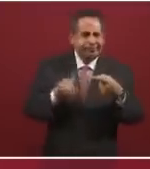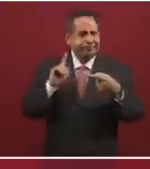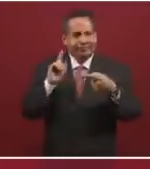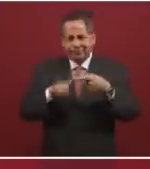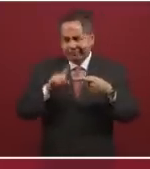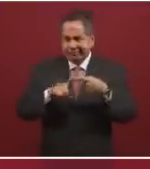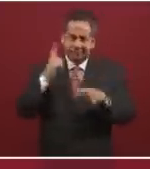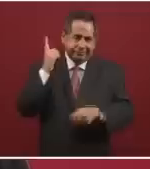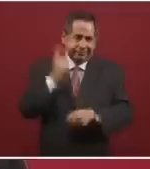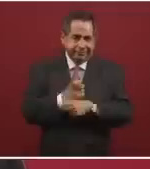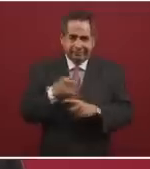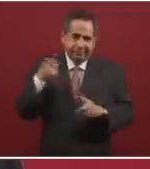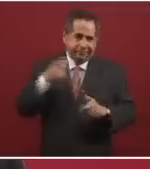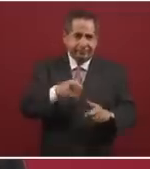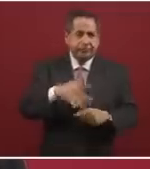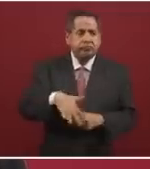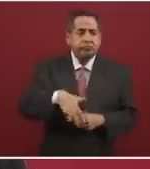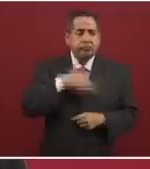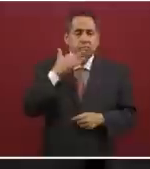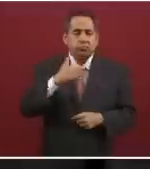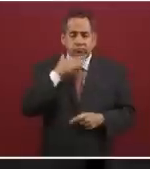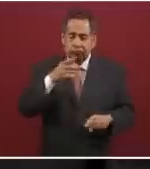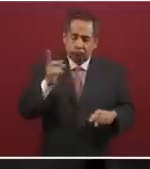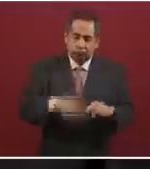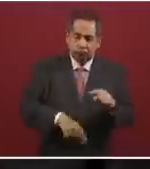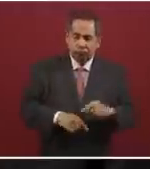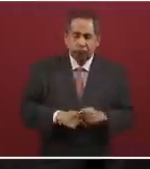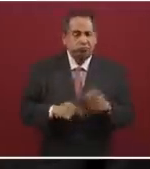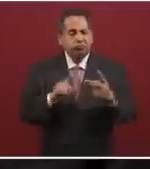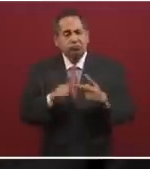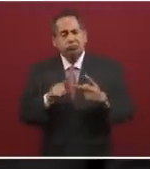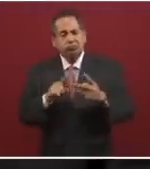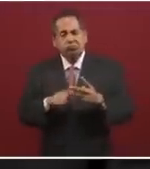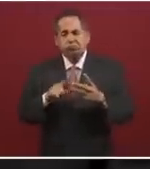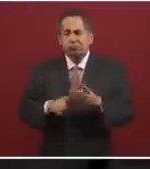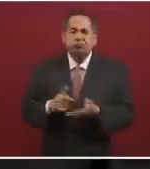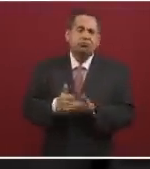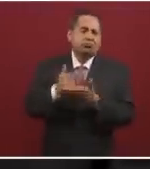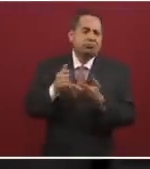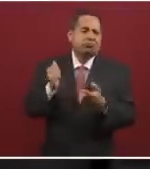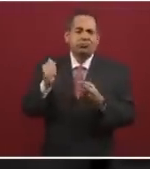complemento, es aderezo, es accesorio.